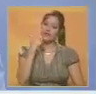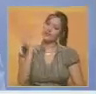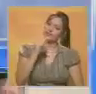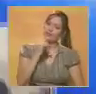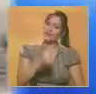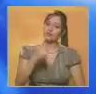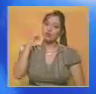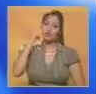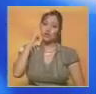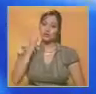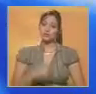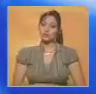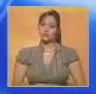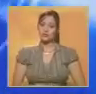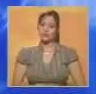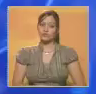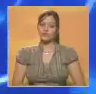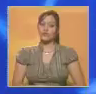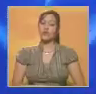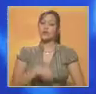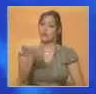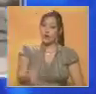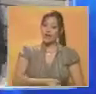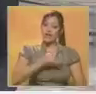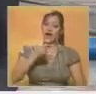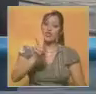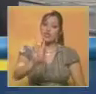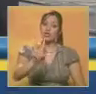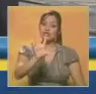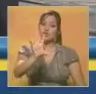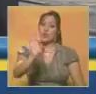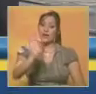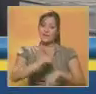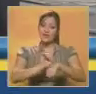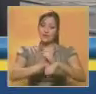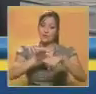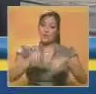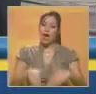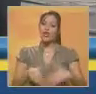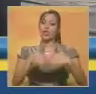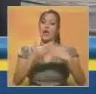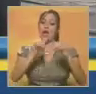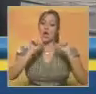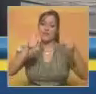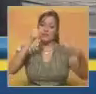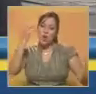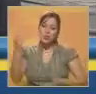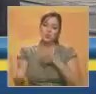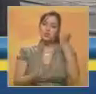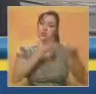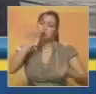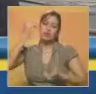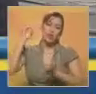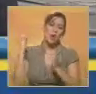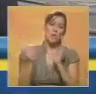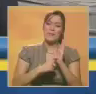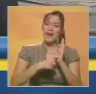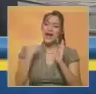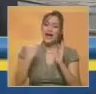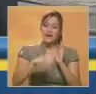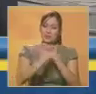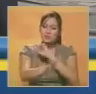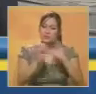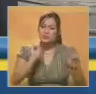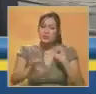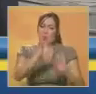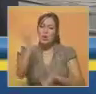detalles adelante Gustavo Hola buenas tardes Aproximadamente a las 2:50 minutos de la madrugada comenzó el incendio que arrasó por completo los depósitos